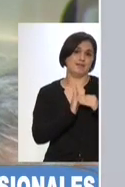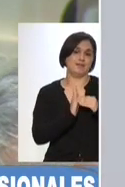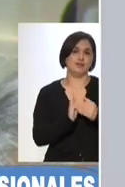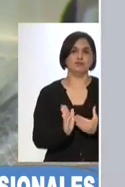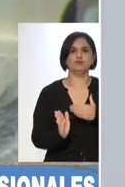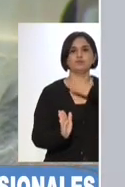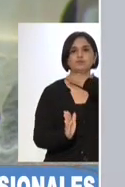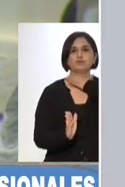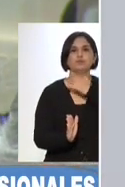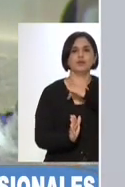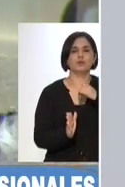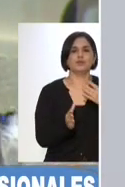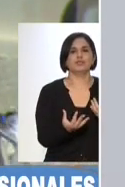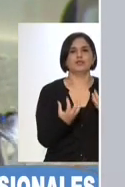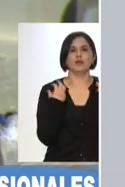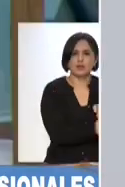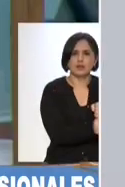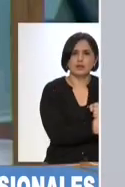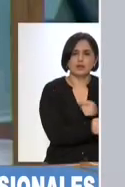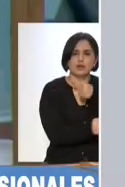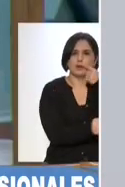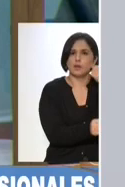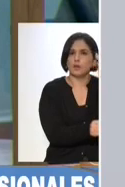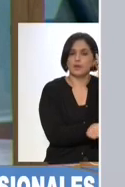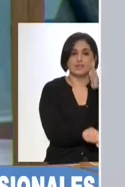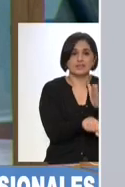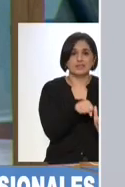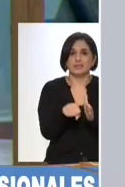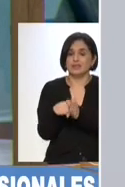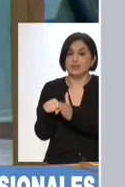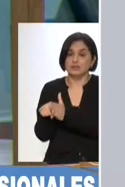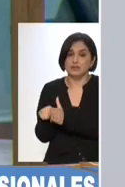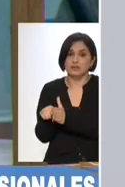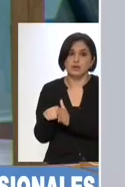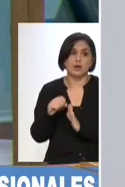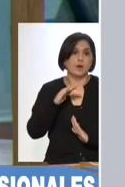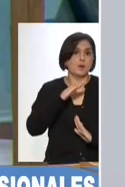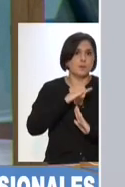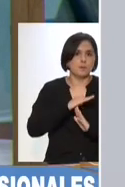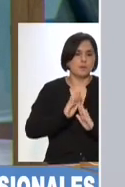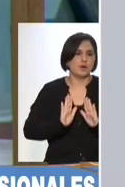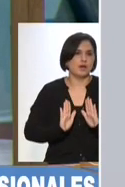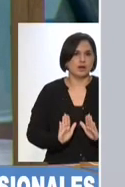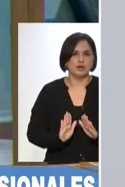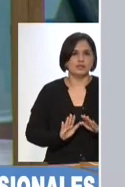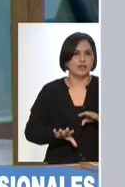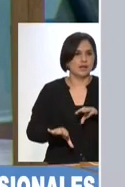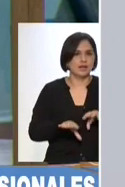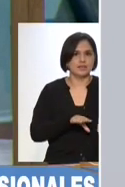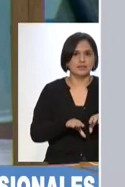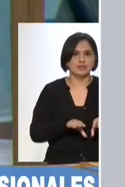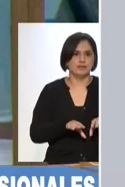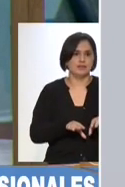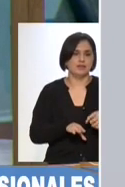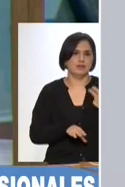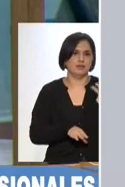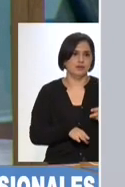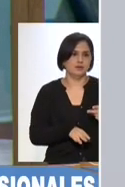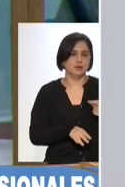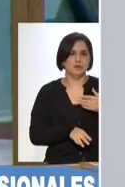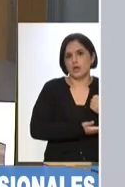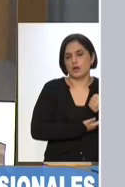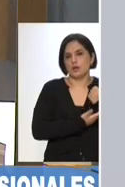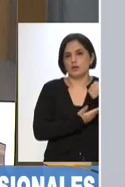situación de la pandemia, ¿no sería aquí el Estado el que debería apoyar, por ejemplo, con medidas o herramientas como el ingreso familiar de emergencia